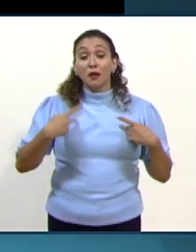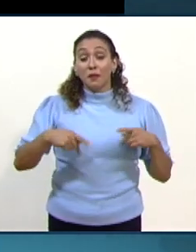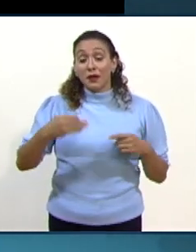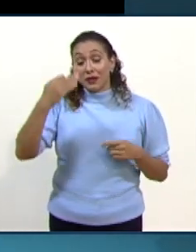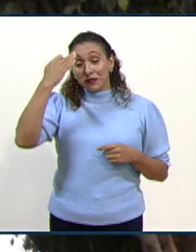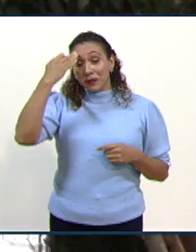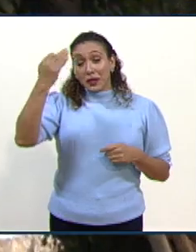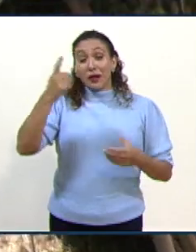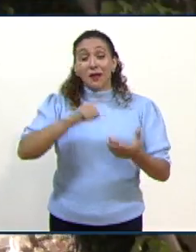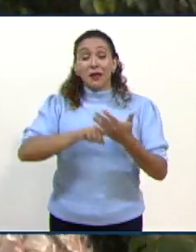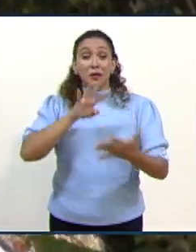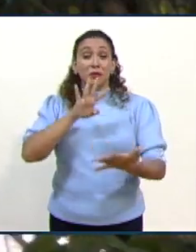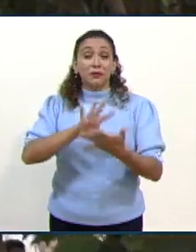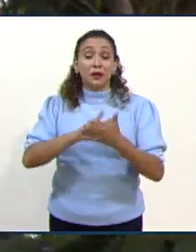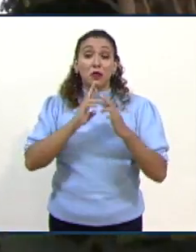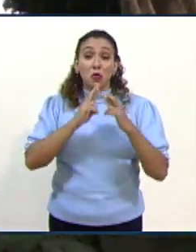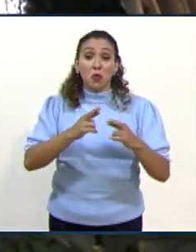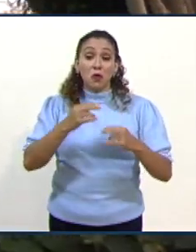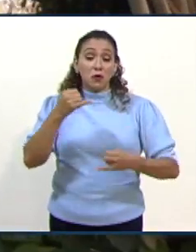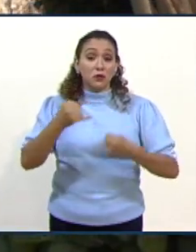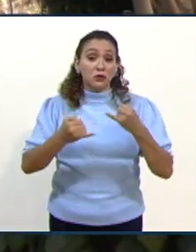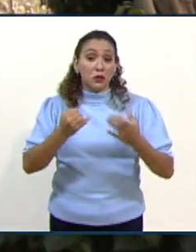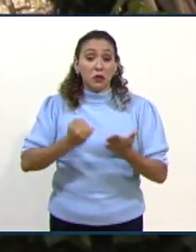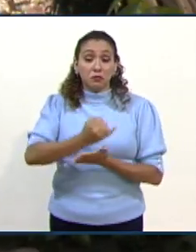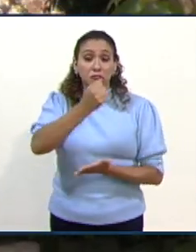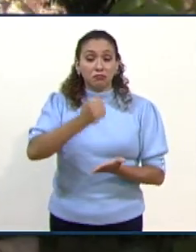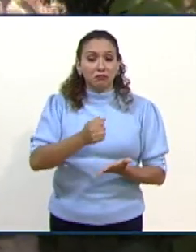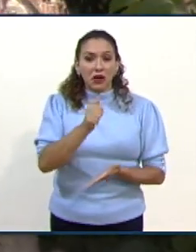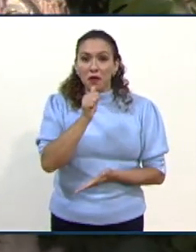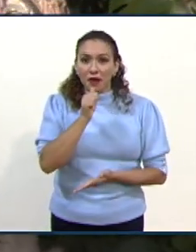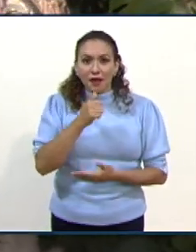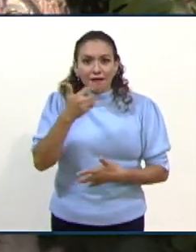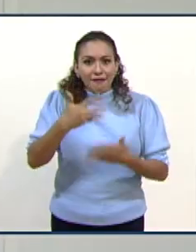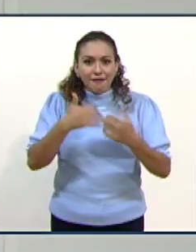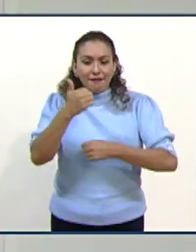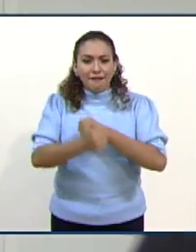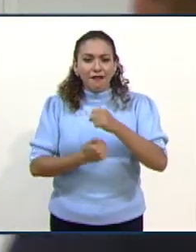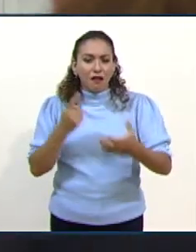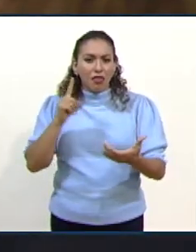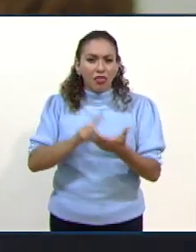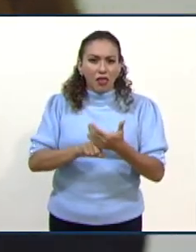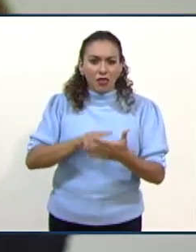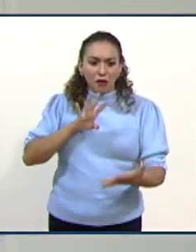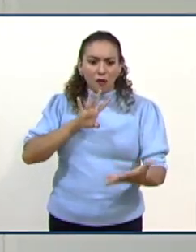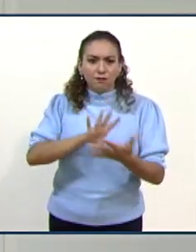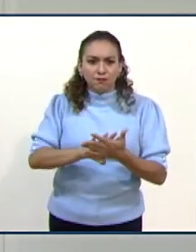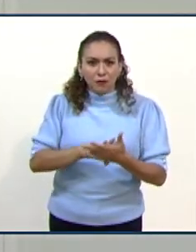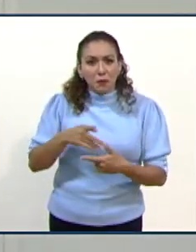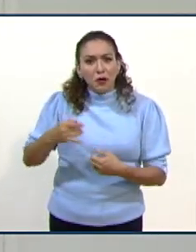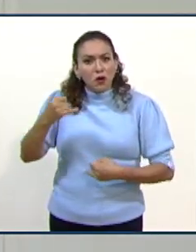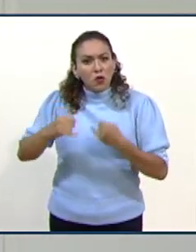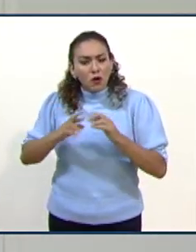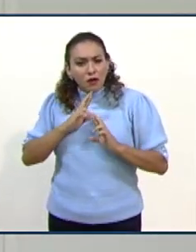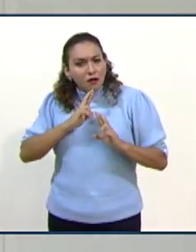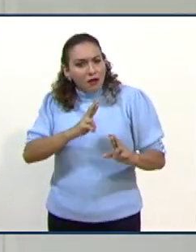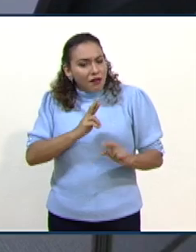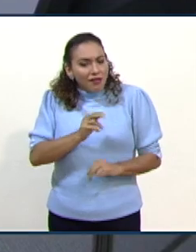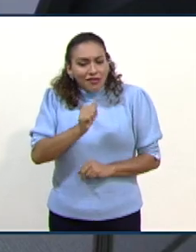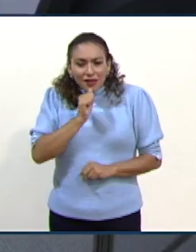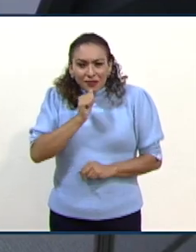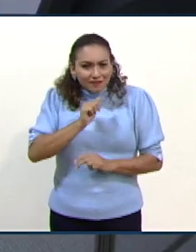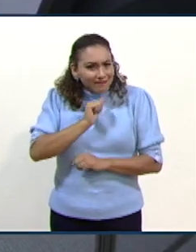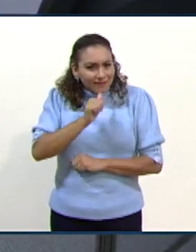15 años sin que se le impusiera sentencia. Esta resolución se suma a las 555 dictadas en favor